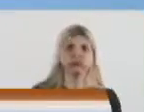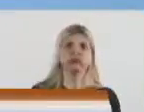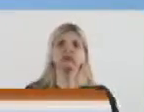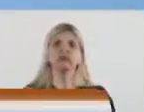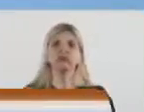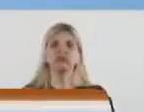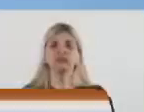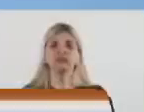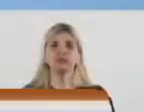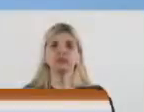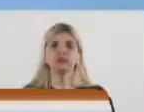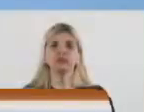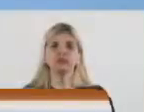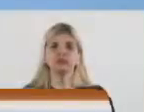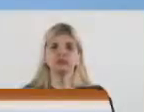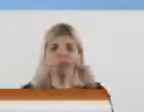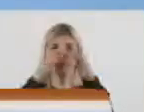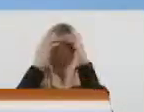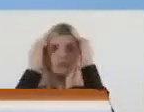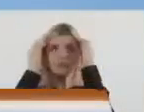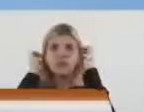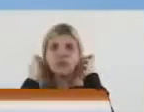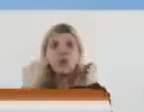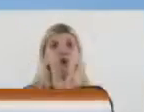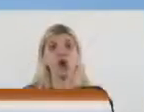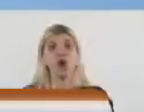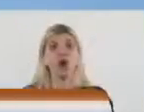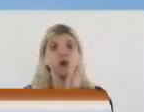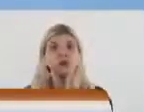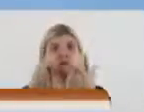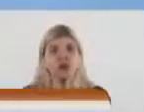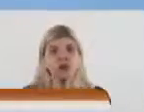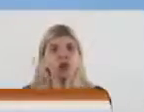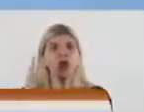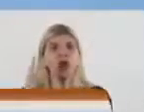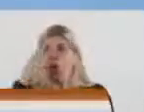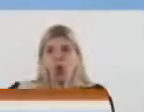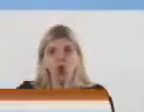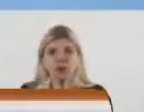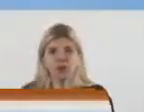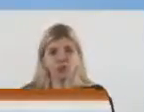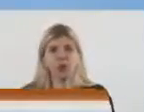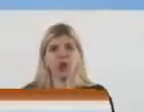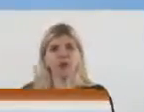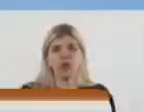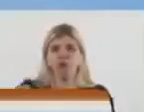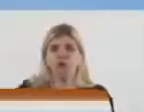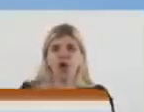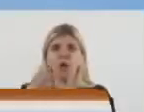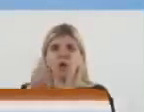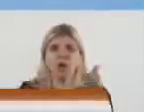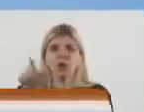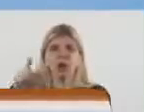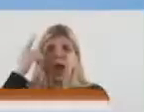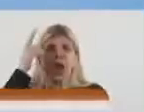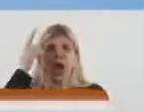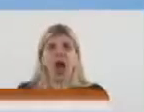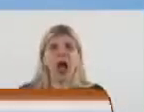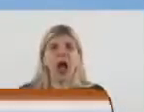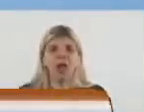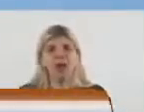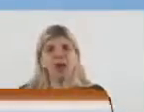y lo que quiero es hacer una última mención que es un llamado reflexión a todos los argentinos que es que entendamos